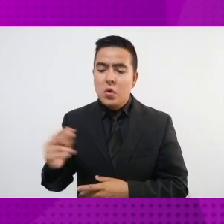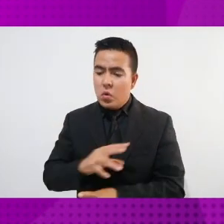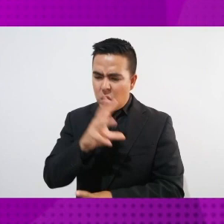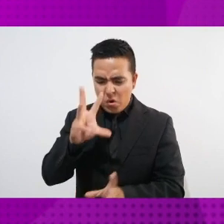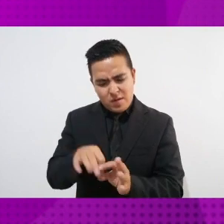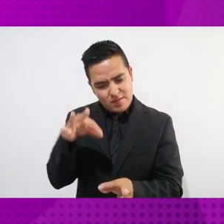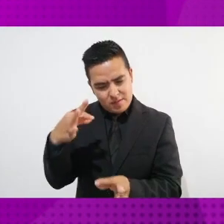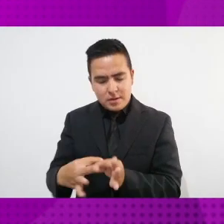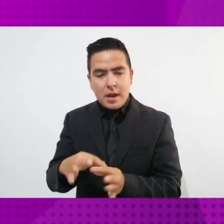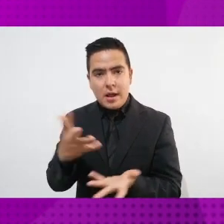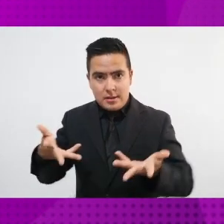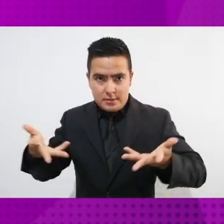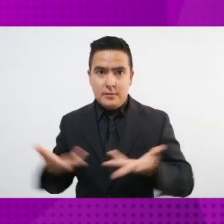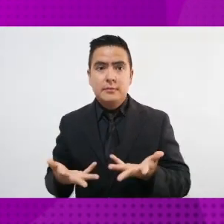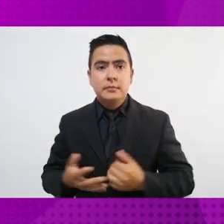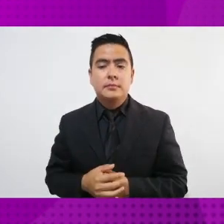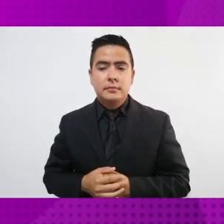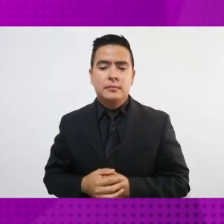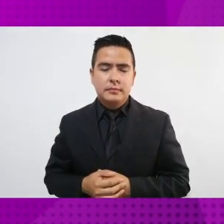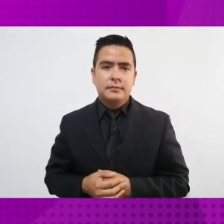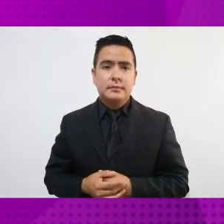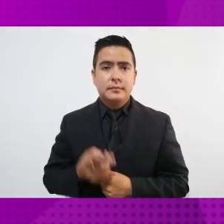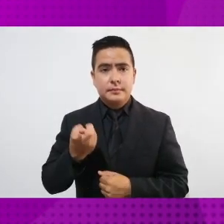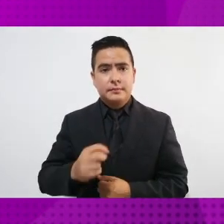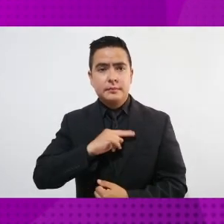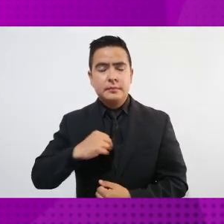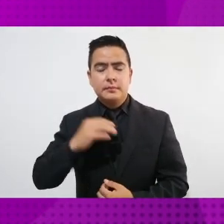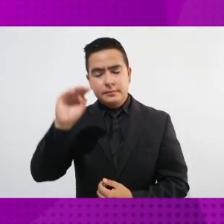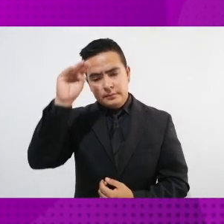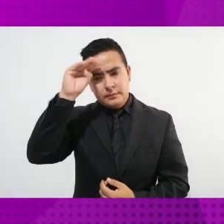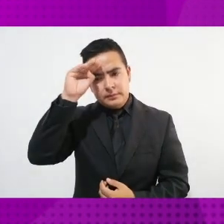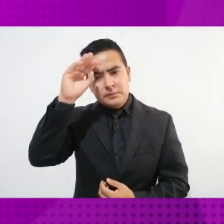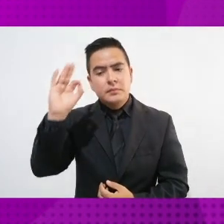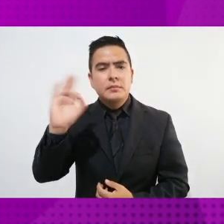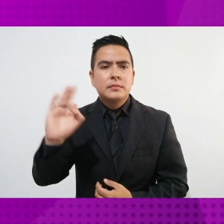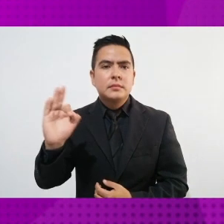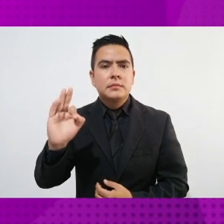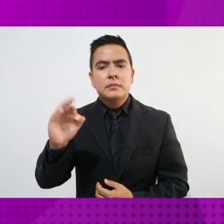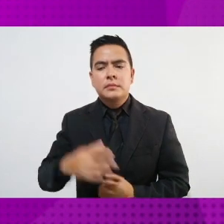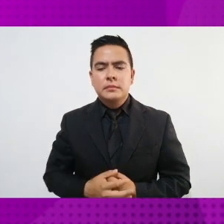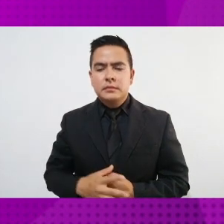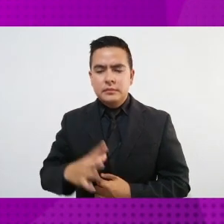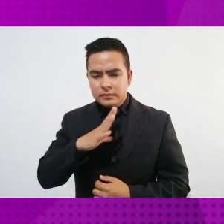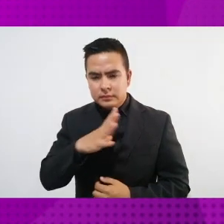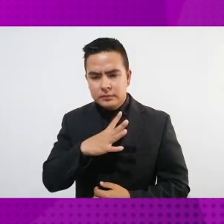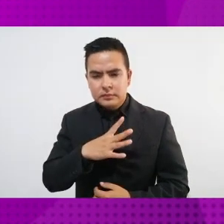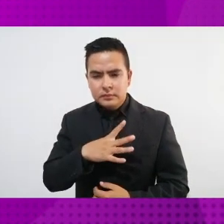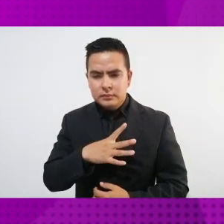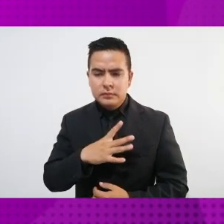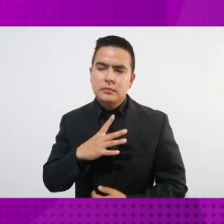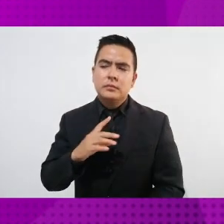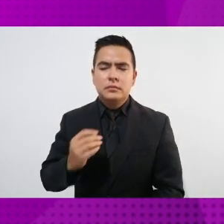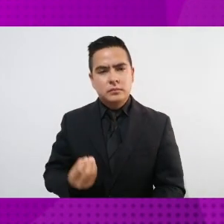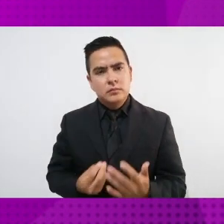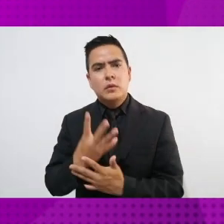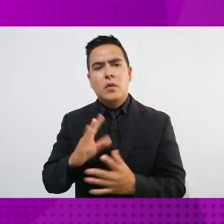implica actualmente en nuestra contingencia, pues claro, probablemente pensar en métodos, en técnicas que aseguren